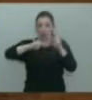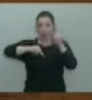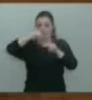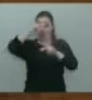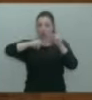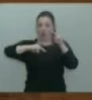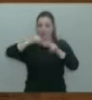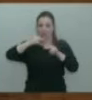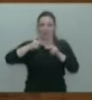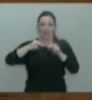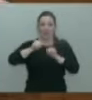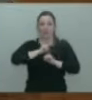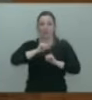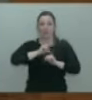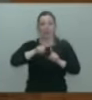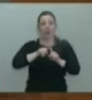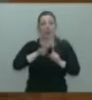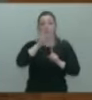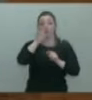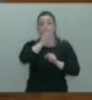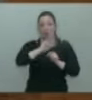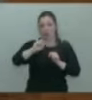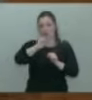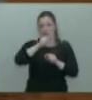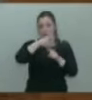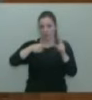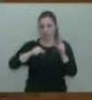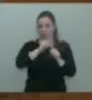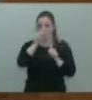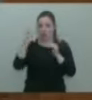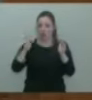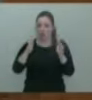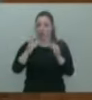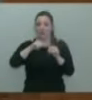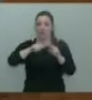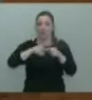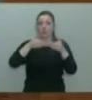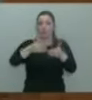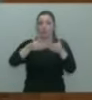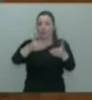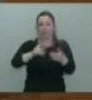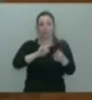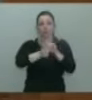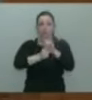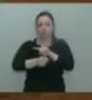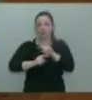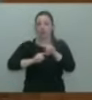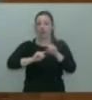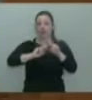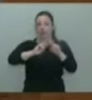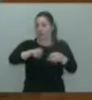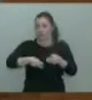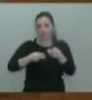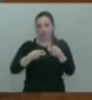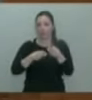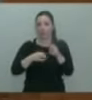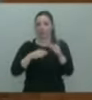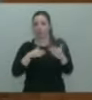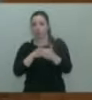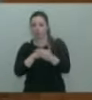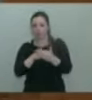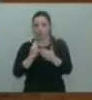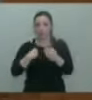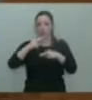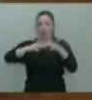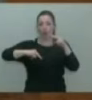4 años y medio. A base de prórrogas, de modificados, de cambios, de paralizaciones, las obras del